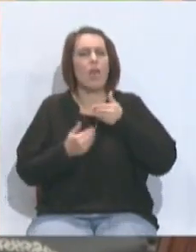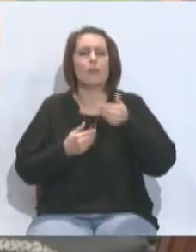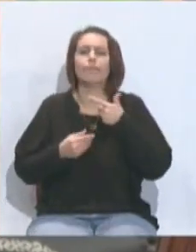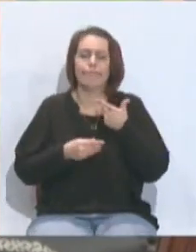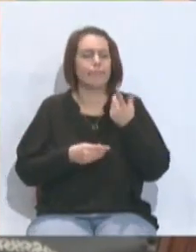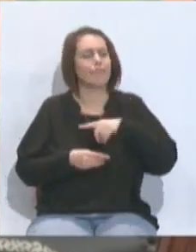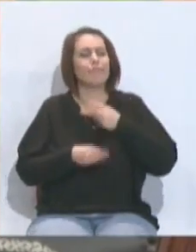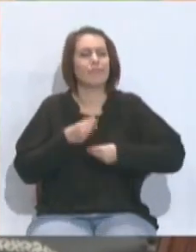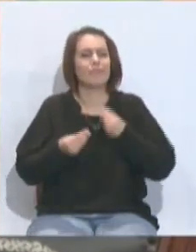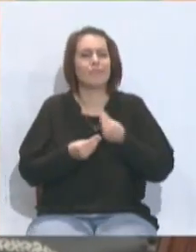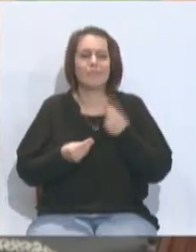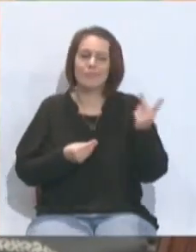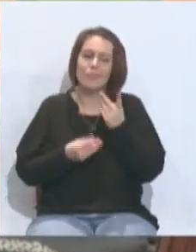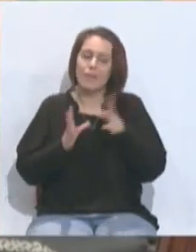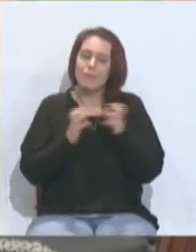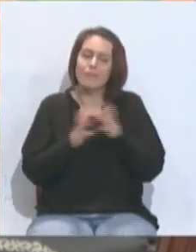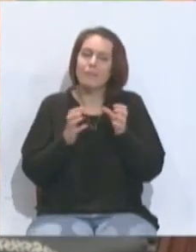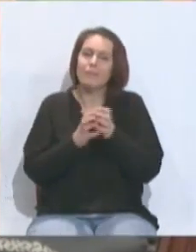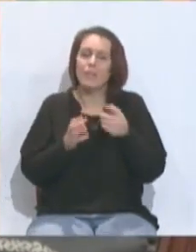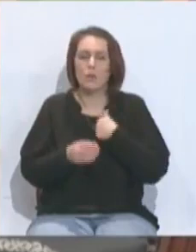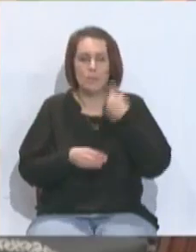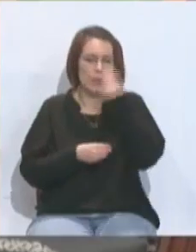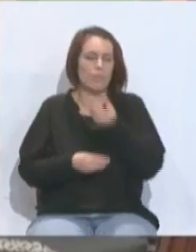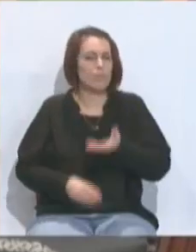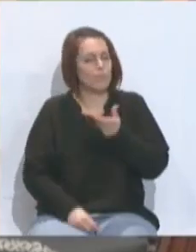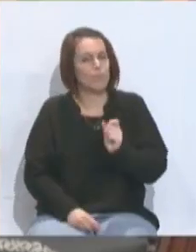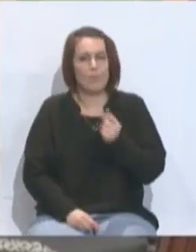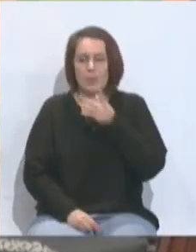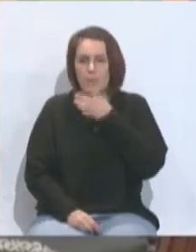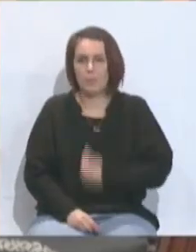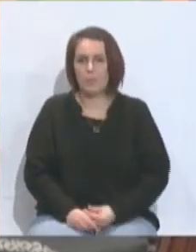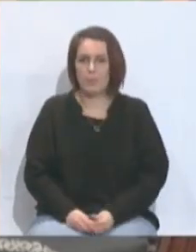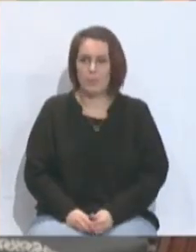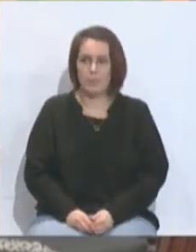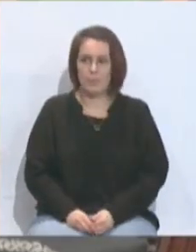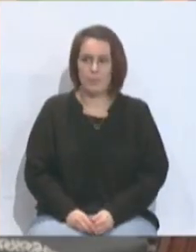ganas entre las dos entidades, y yo pienso que eso es lo más importante que tenemos ahora mismo.